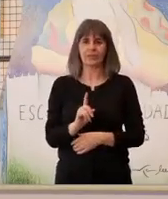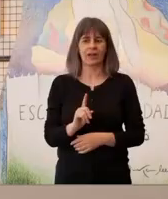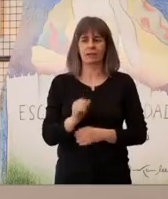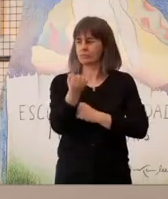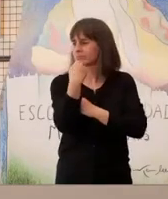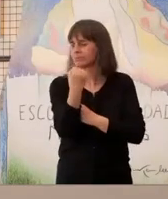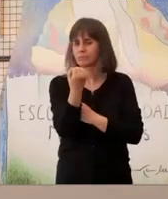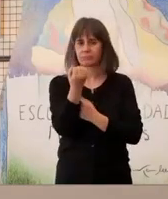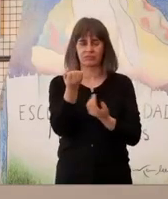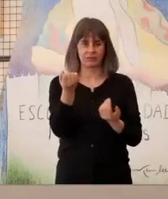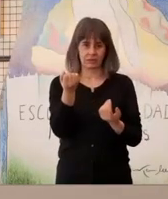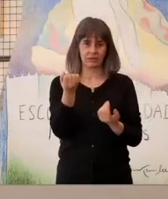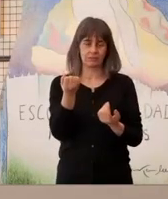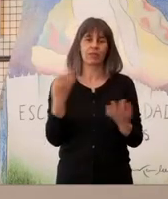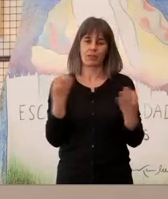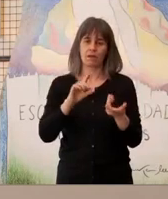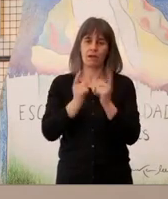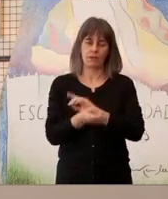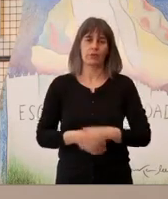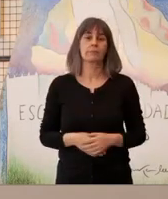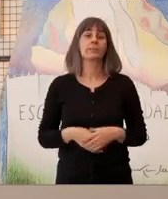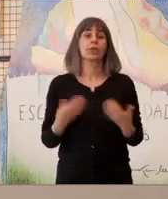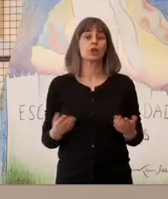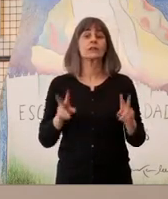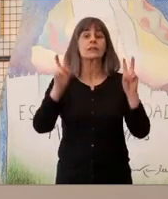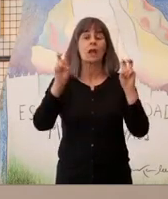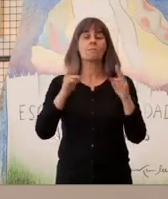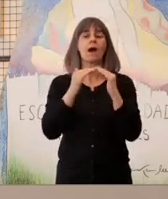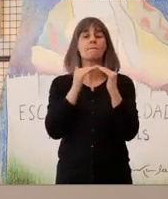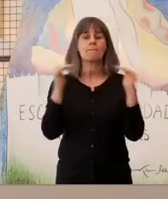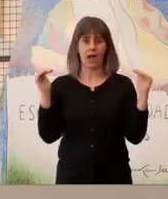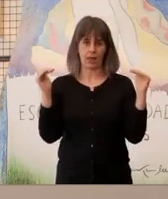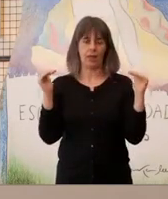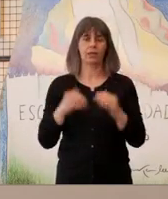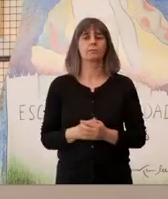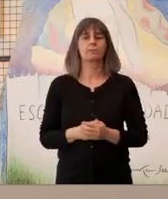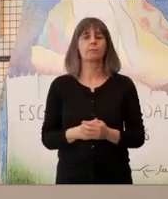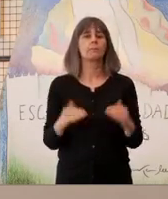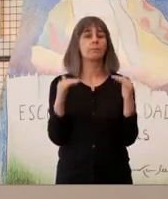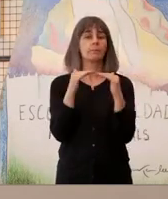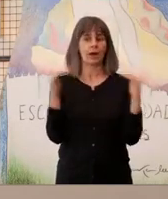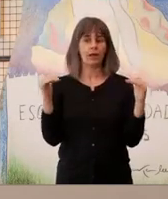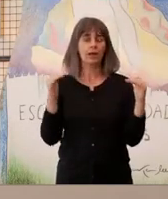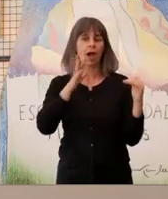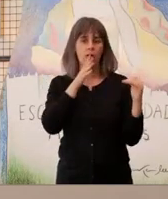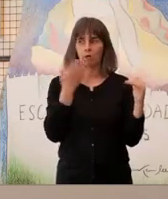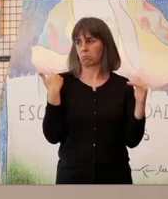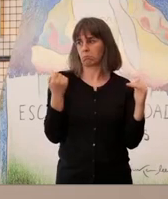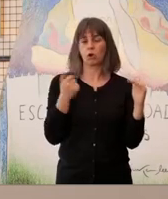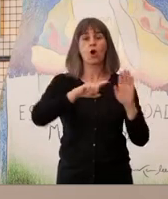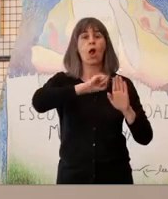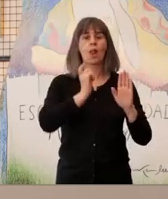entonces la paridad la paridad que efectivamente pues tenemos ahora una ley reciente